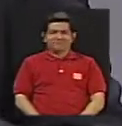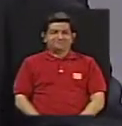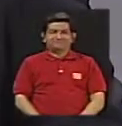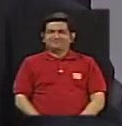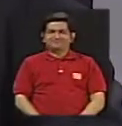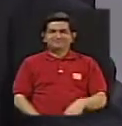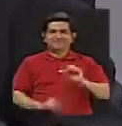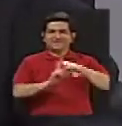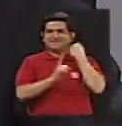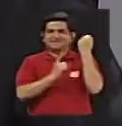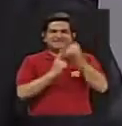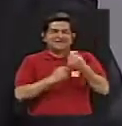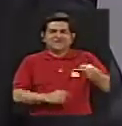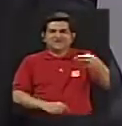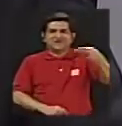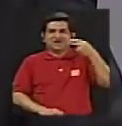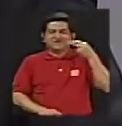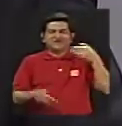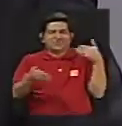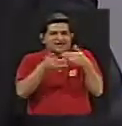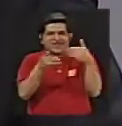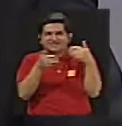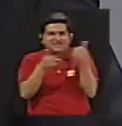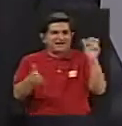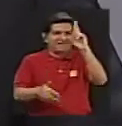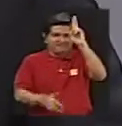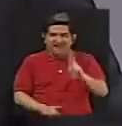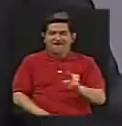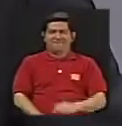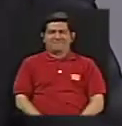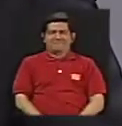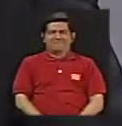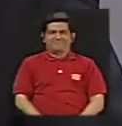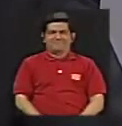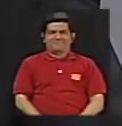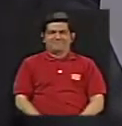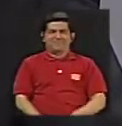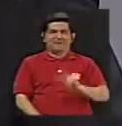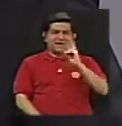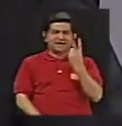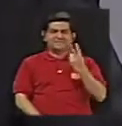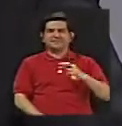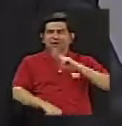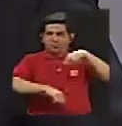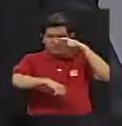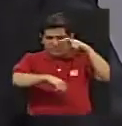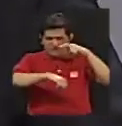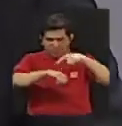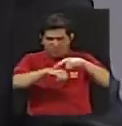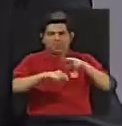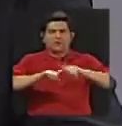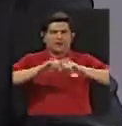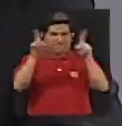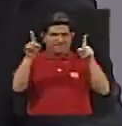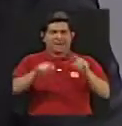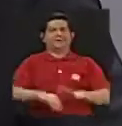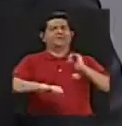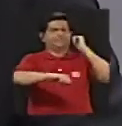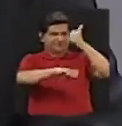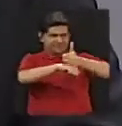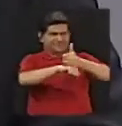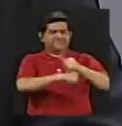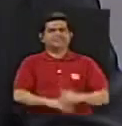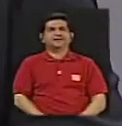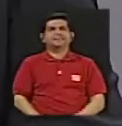parangón, no tiene precedentes en la historia reciente de Costa Rica, por lo menos en la Segunda República, pero además se plantea como